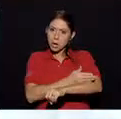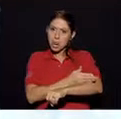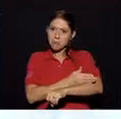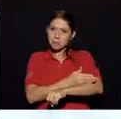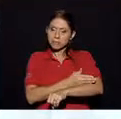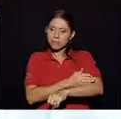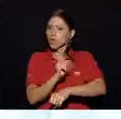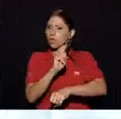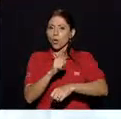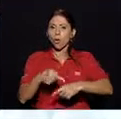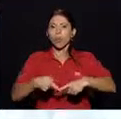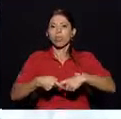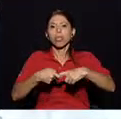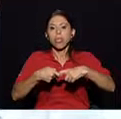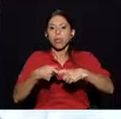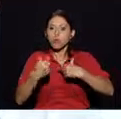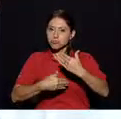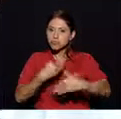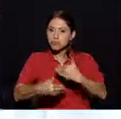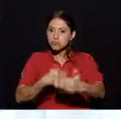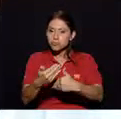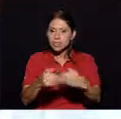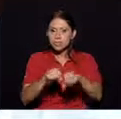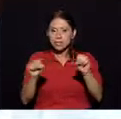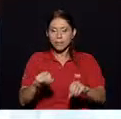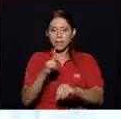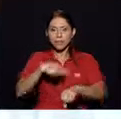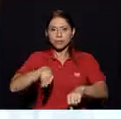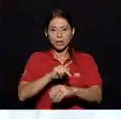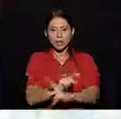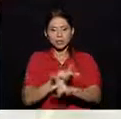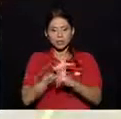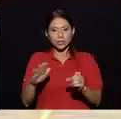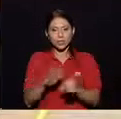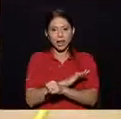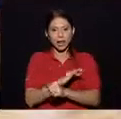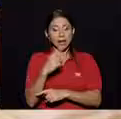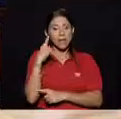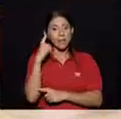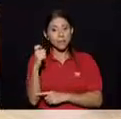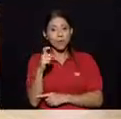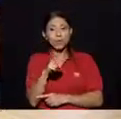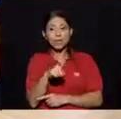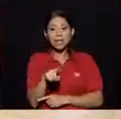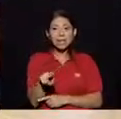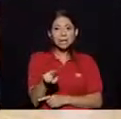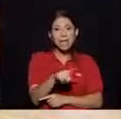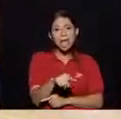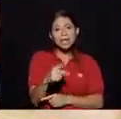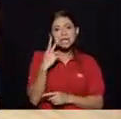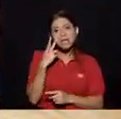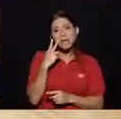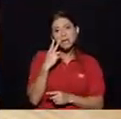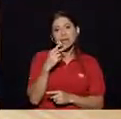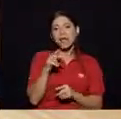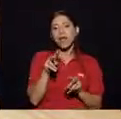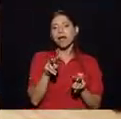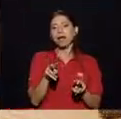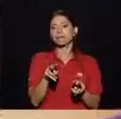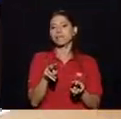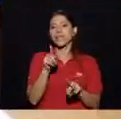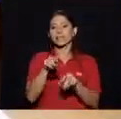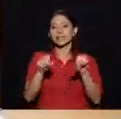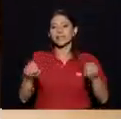acciones dispersas, lo cual, digamos, va en contra de la idea de la integralidad de los derechos. También tiende a haber una